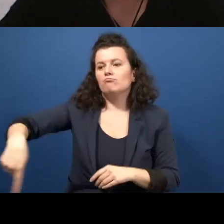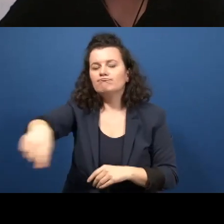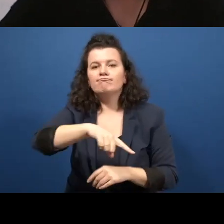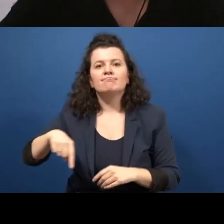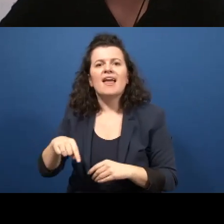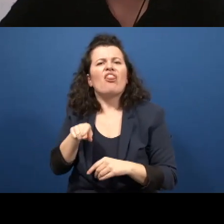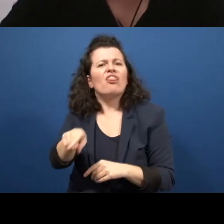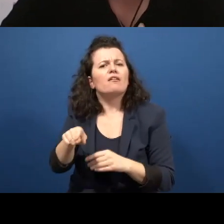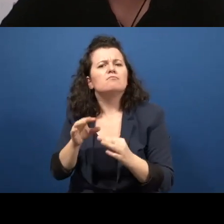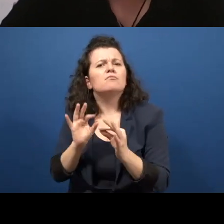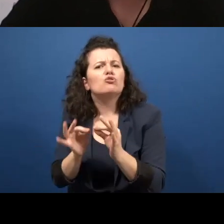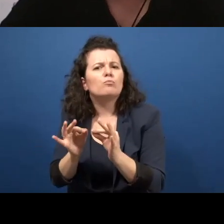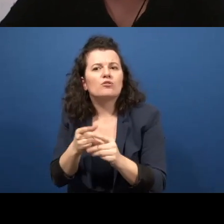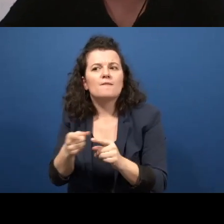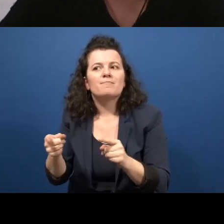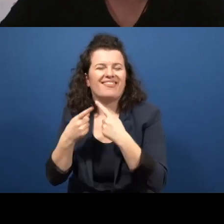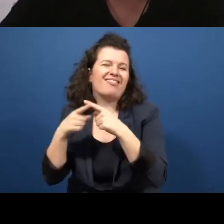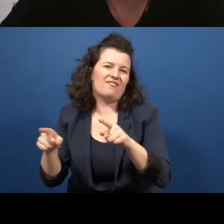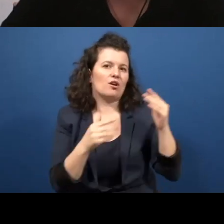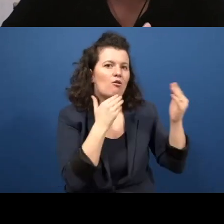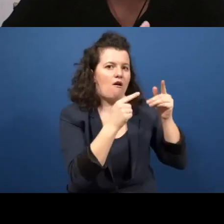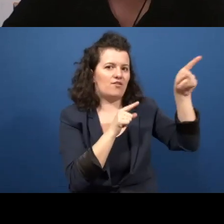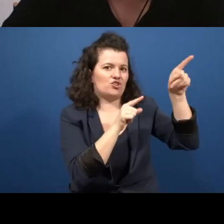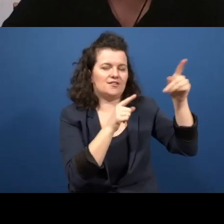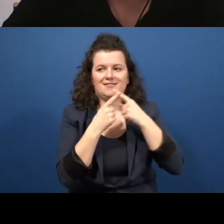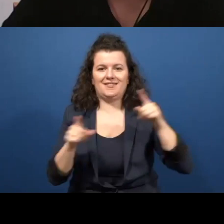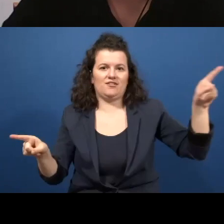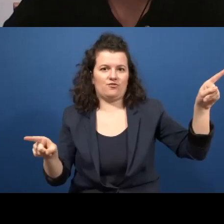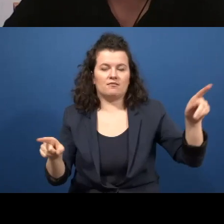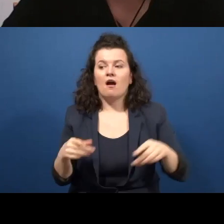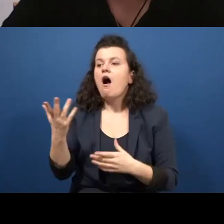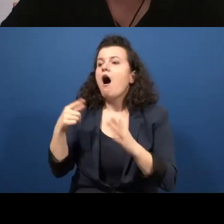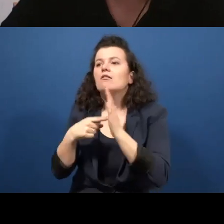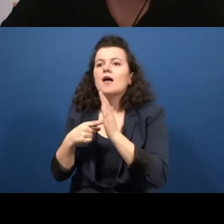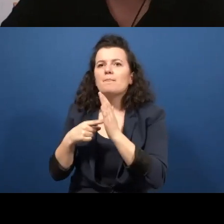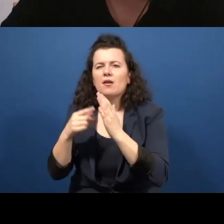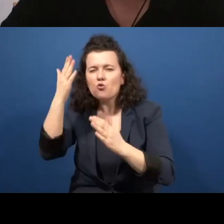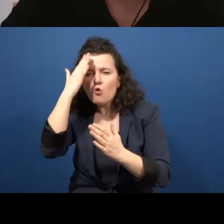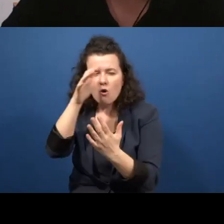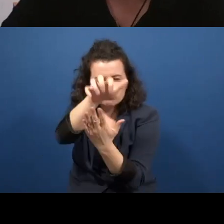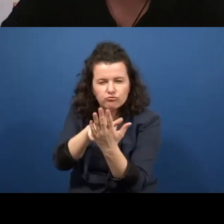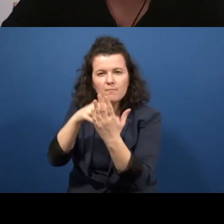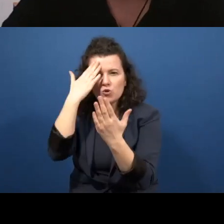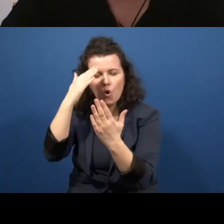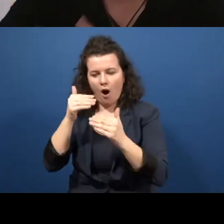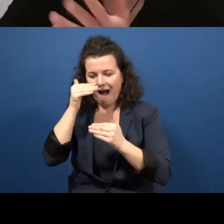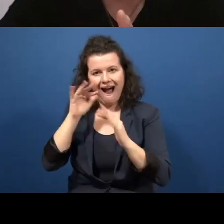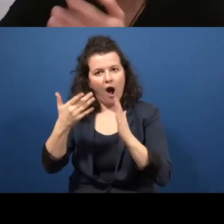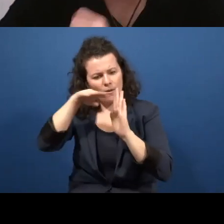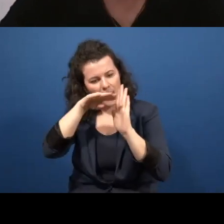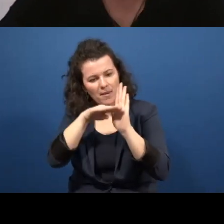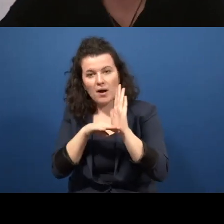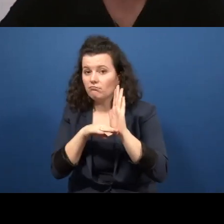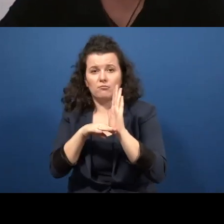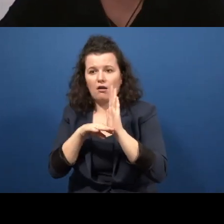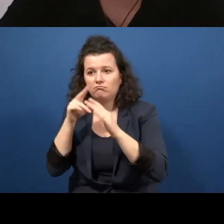diferente. En los sectores comunitarios vemos una gran diferencia. Hay tan poca información, se